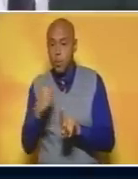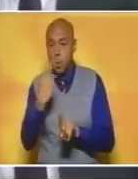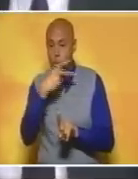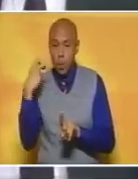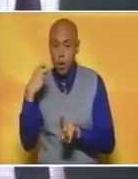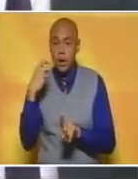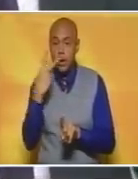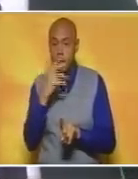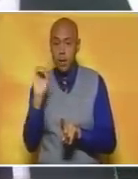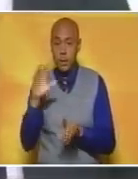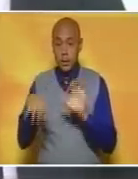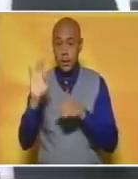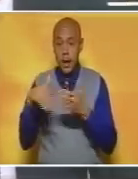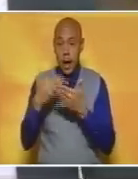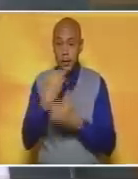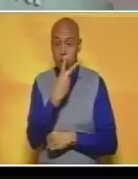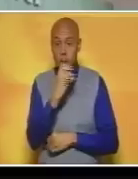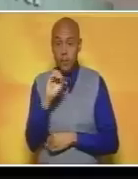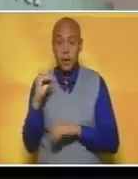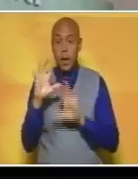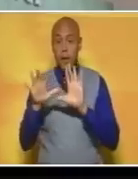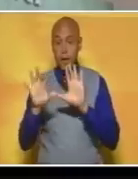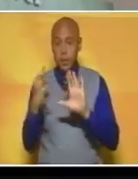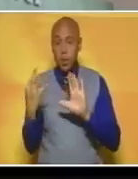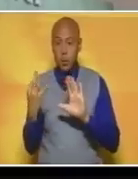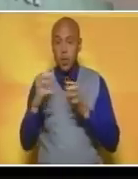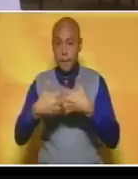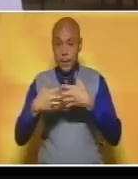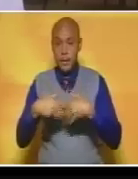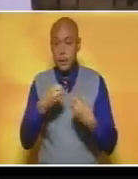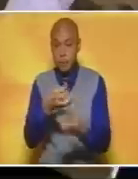2013 y 2018 a un consorcio de empresas.